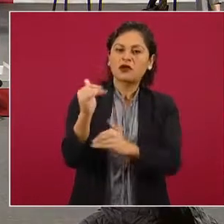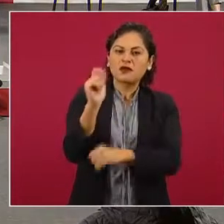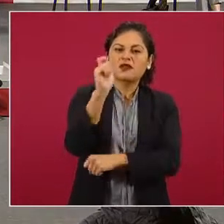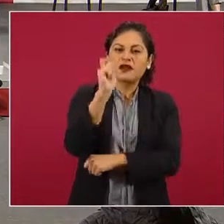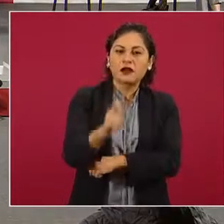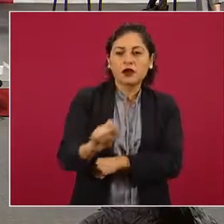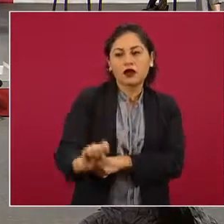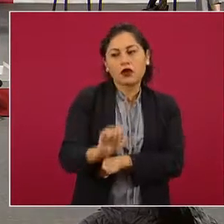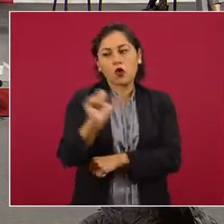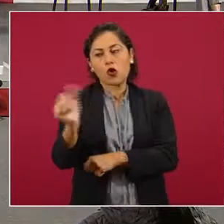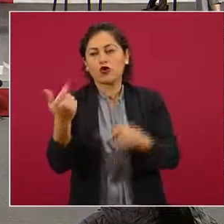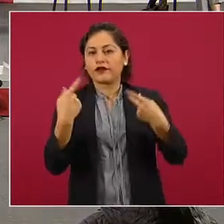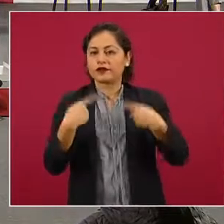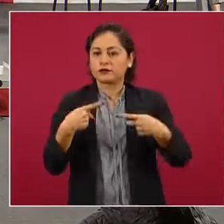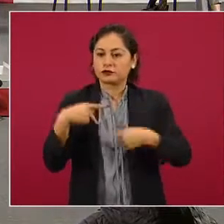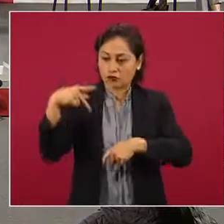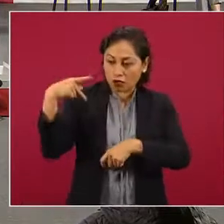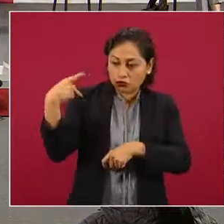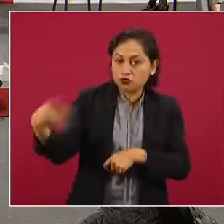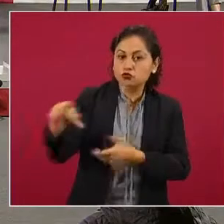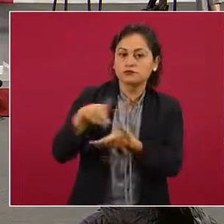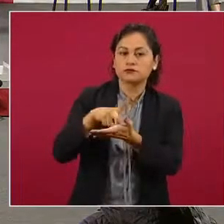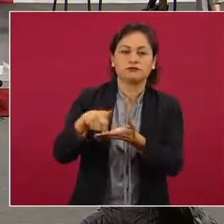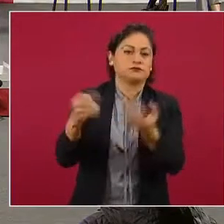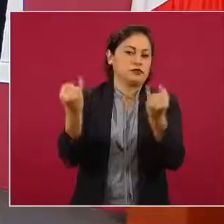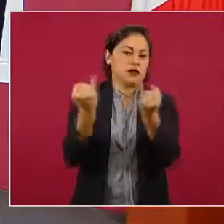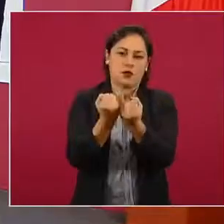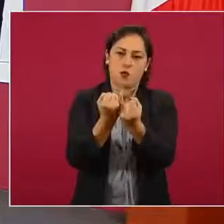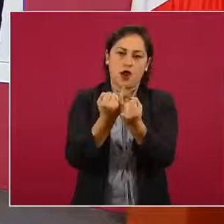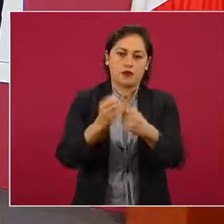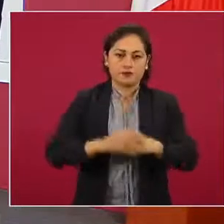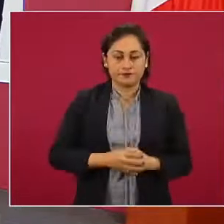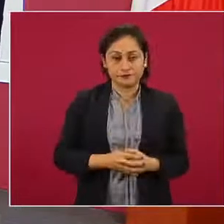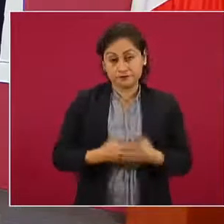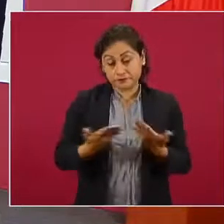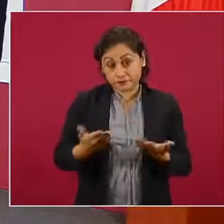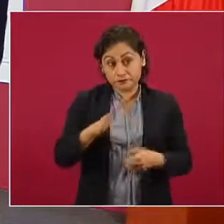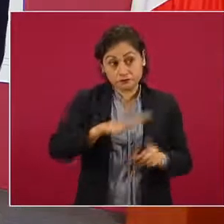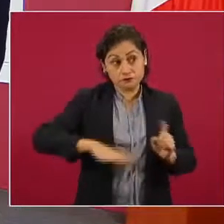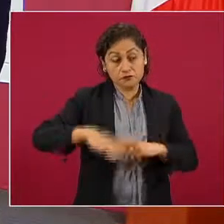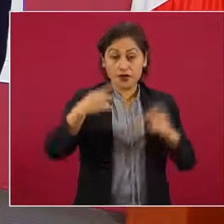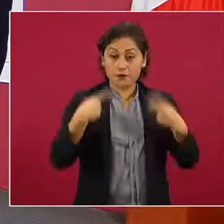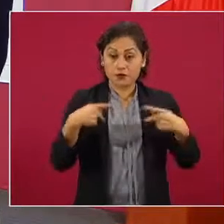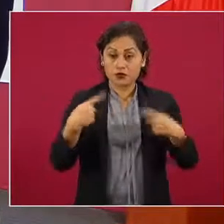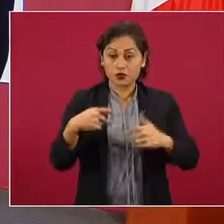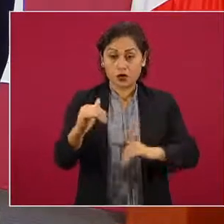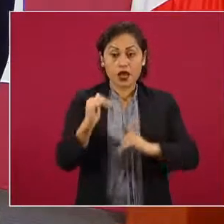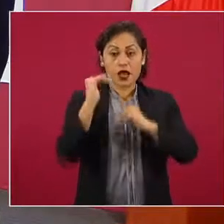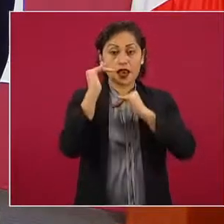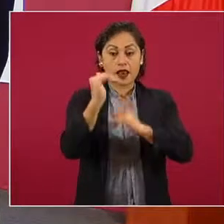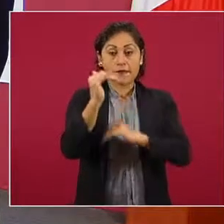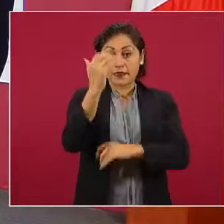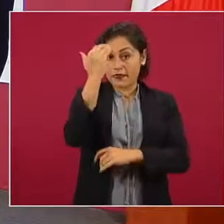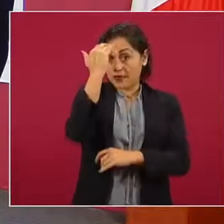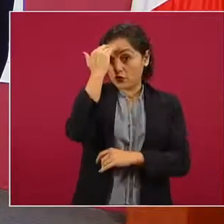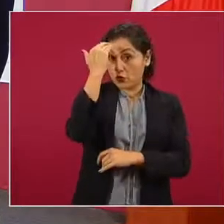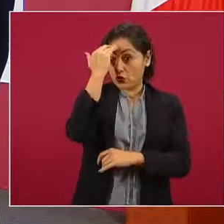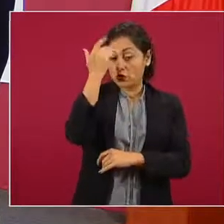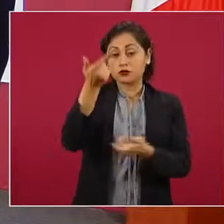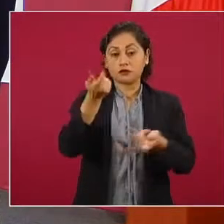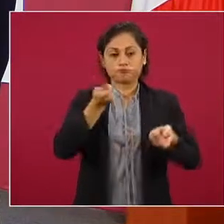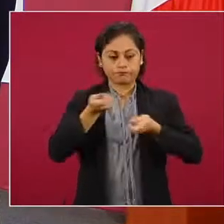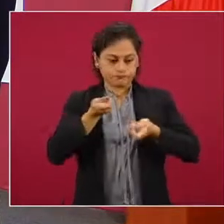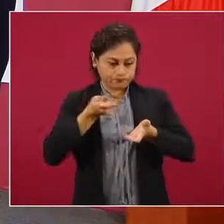derechos de las otras personas. Solo quienes conocen estos límites y son capaces de gobernarse